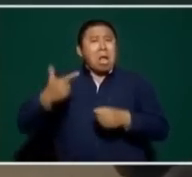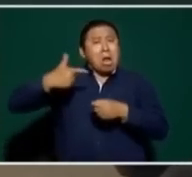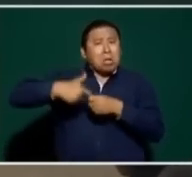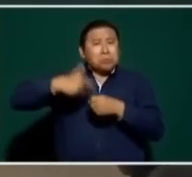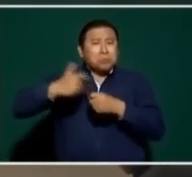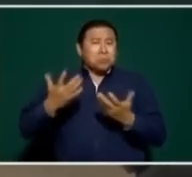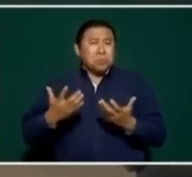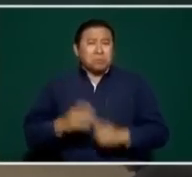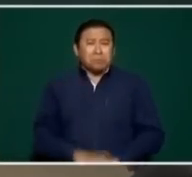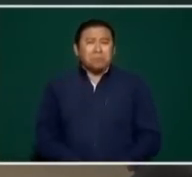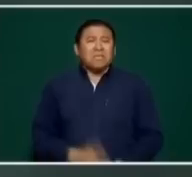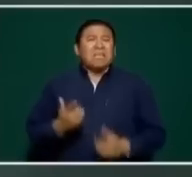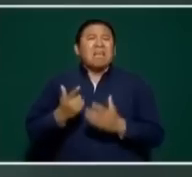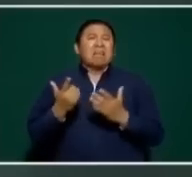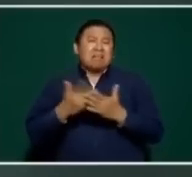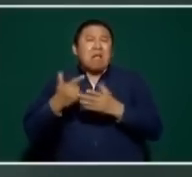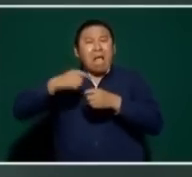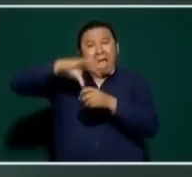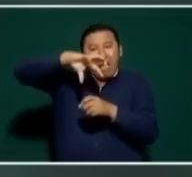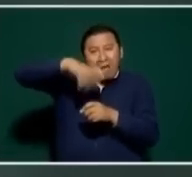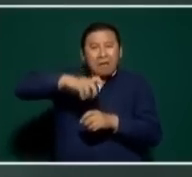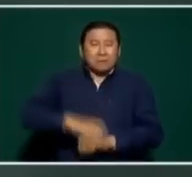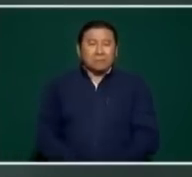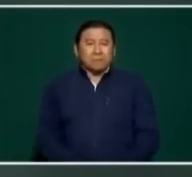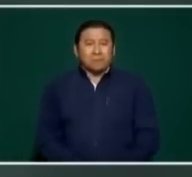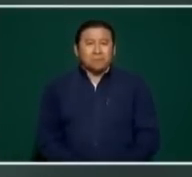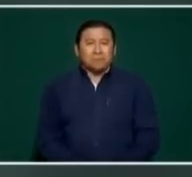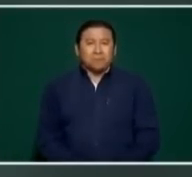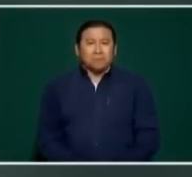gasolina, gas,